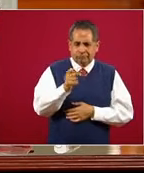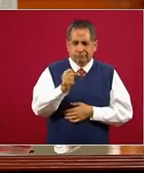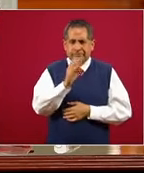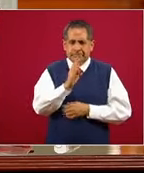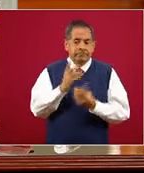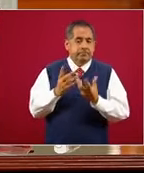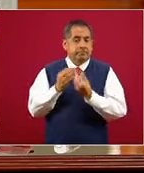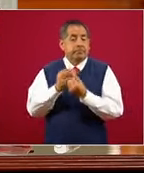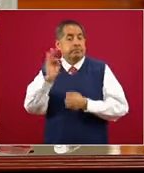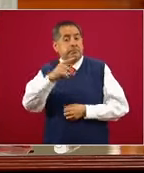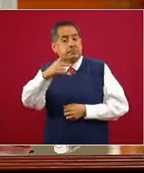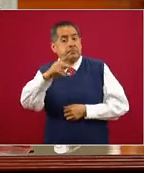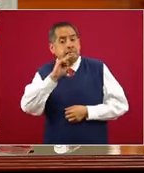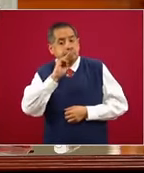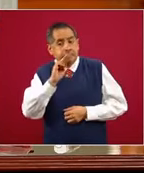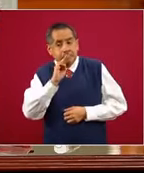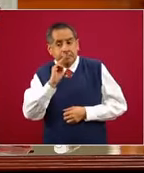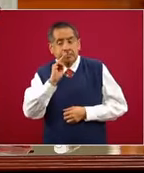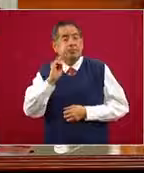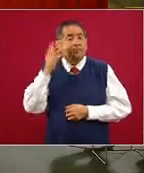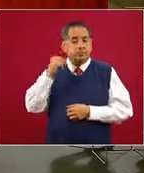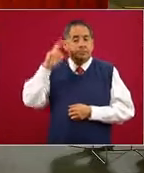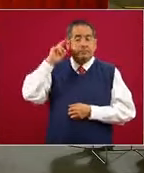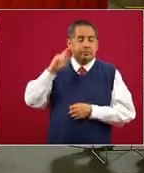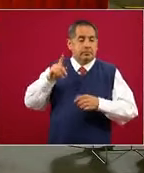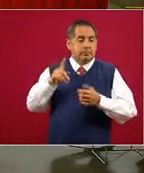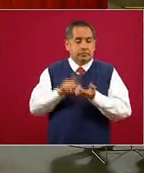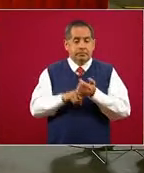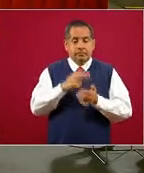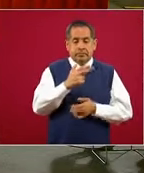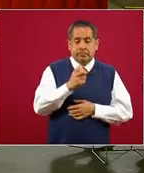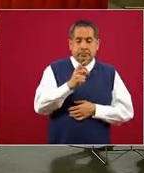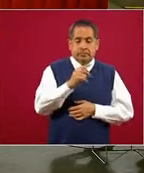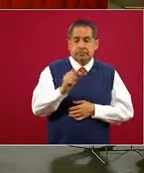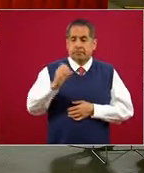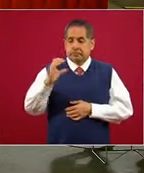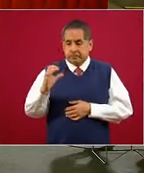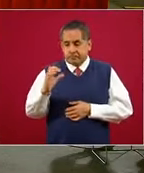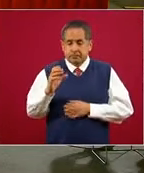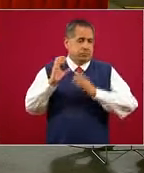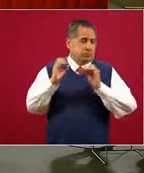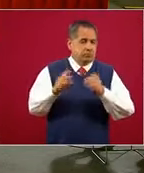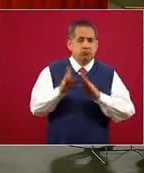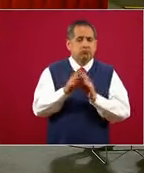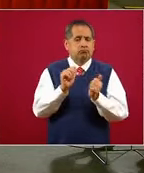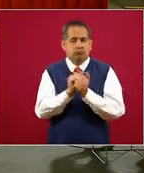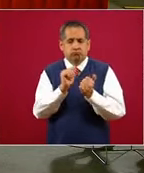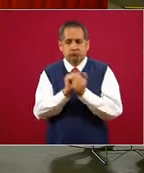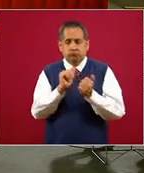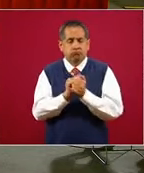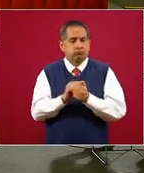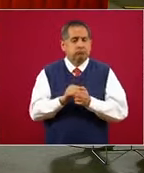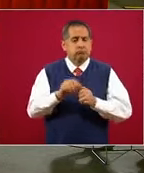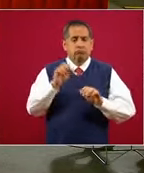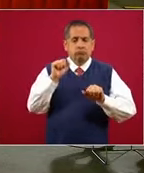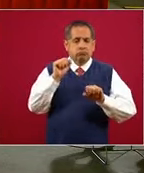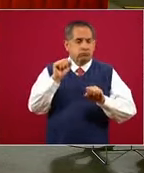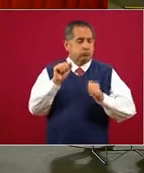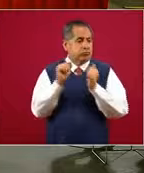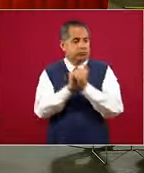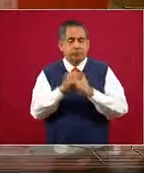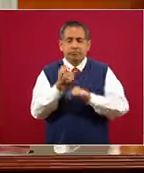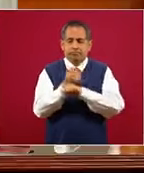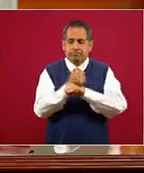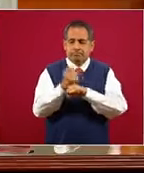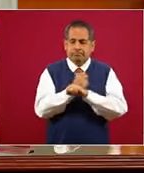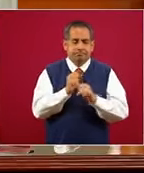su madre fue diagnosticado con hepatitis C o si se han tenido prácticas sexuales que impliquen contacto con sangre,